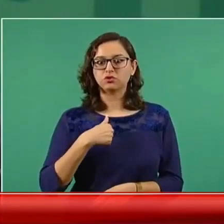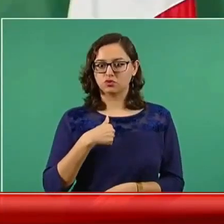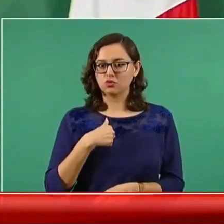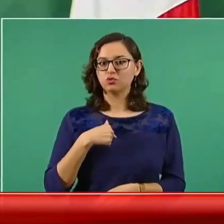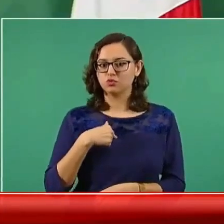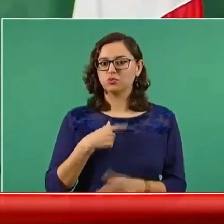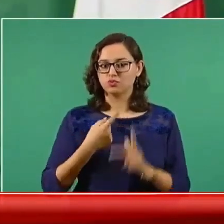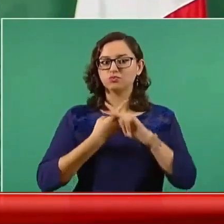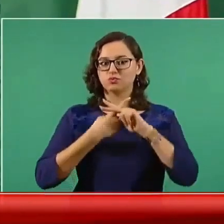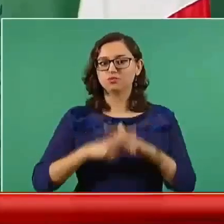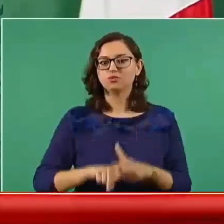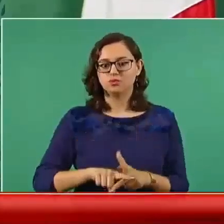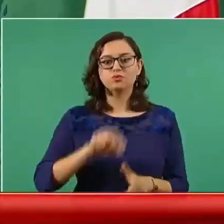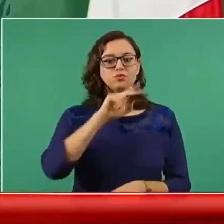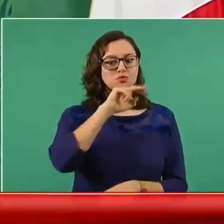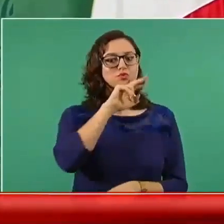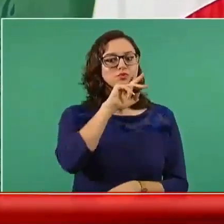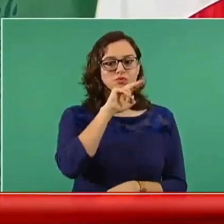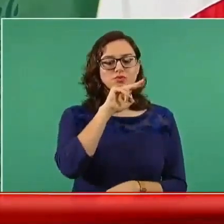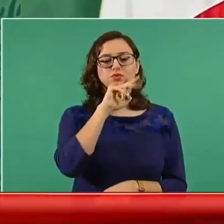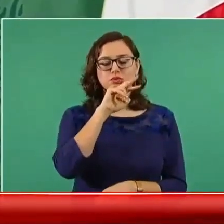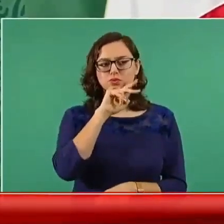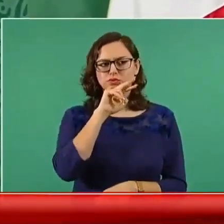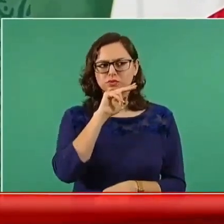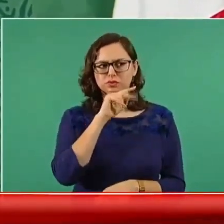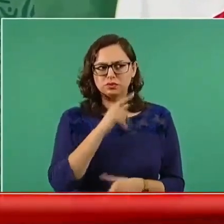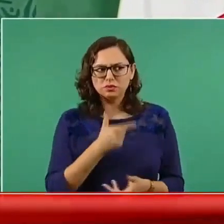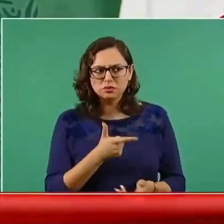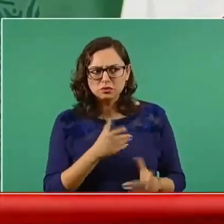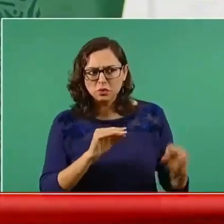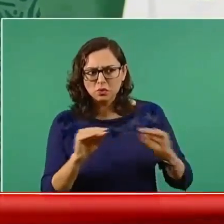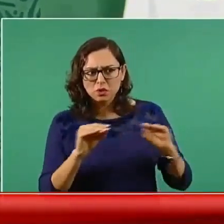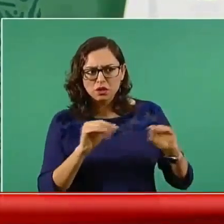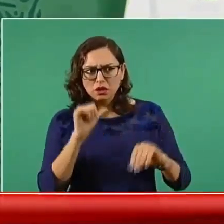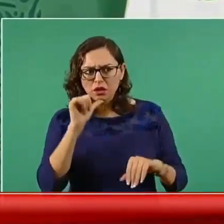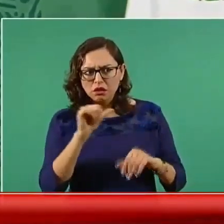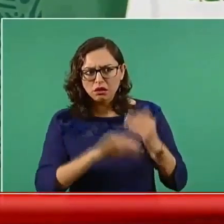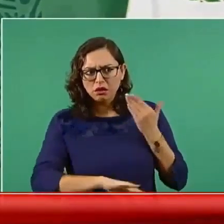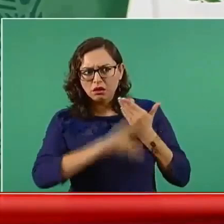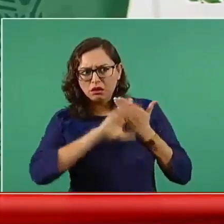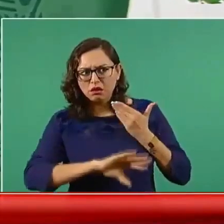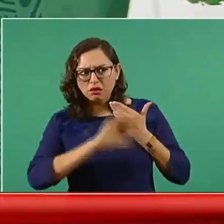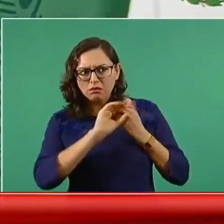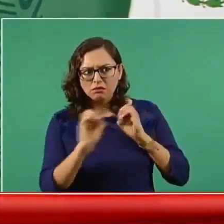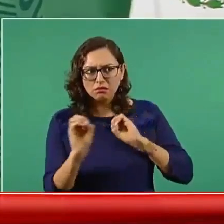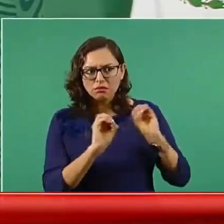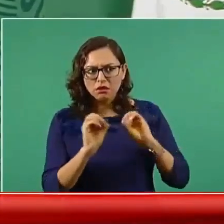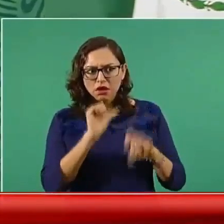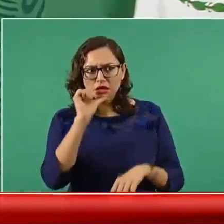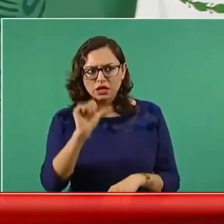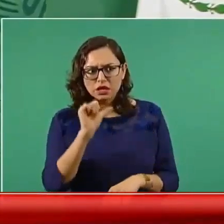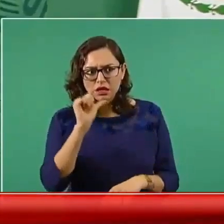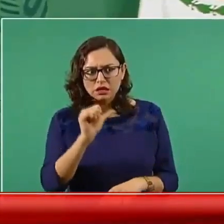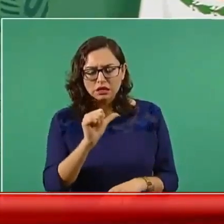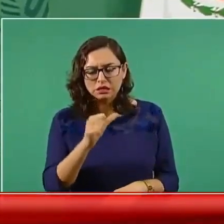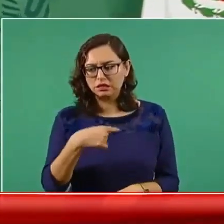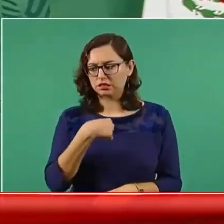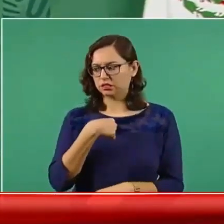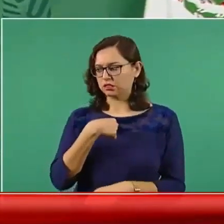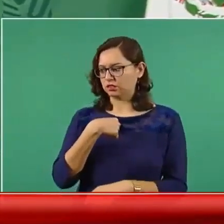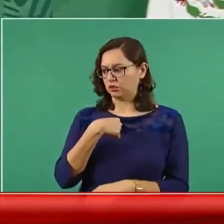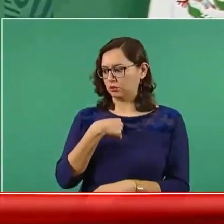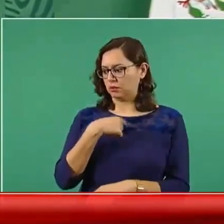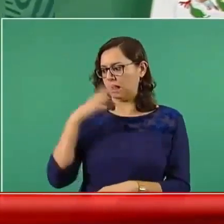si no hay ataques este es porque no